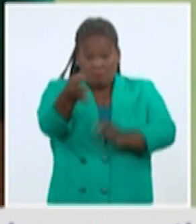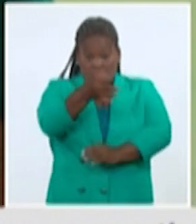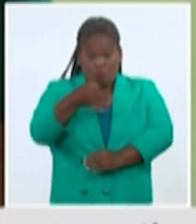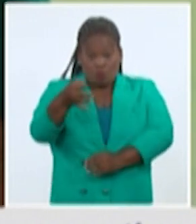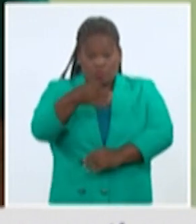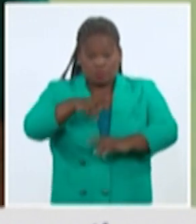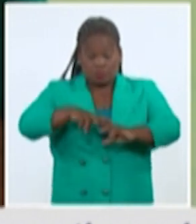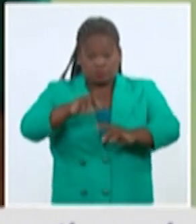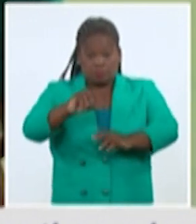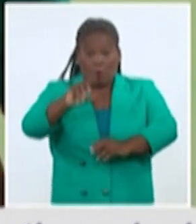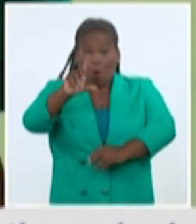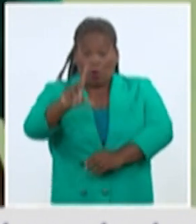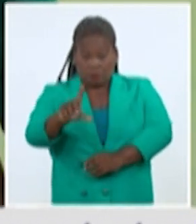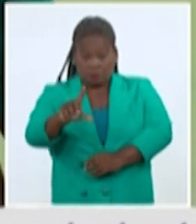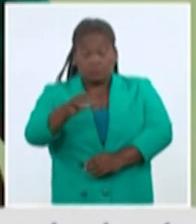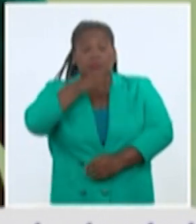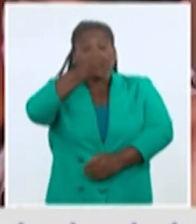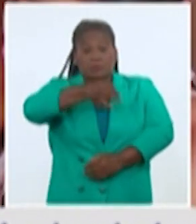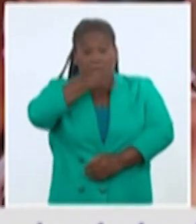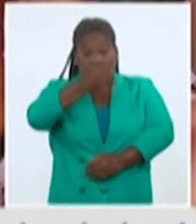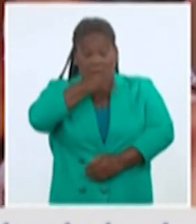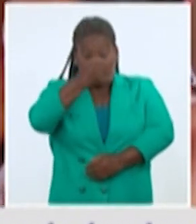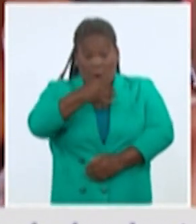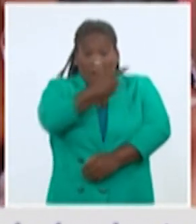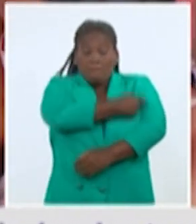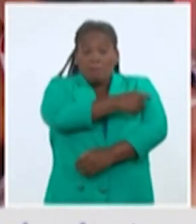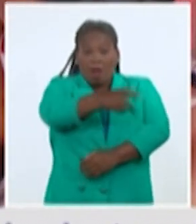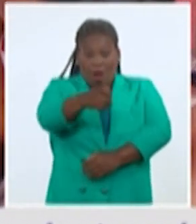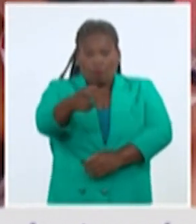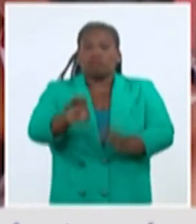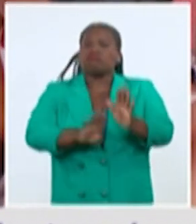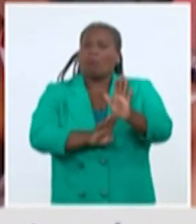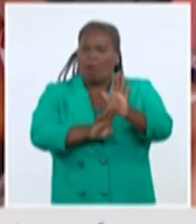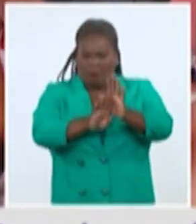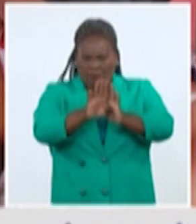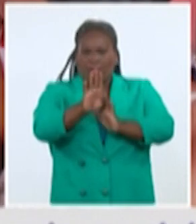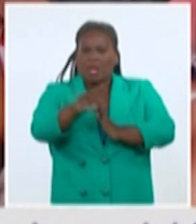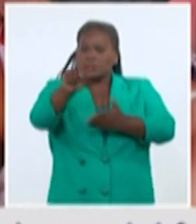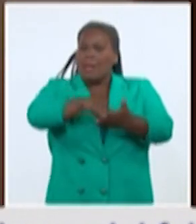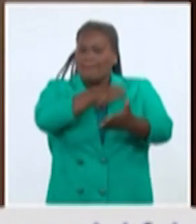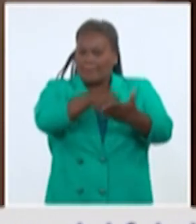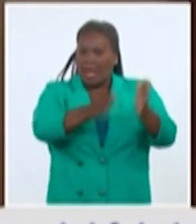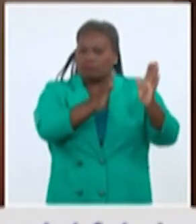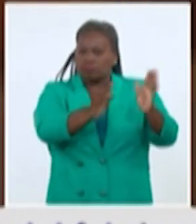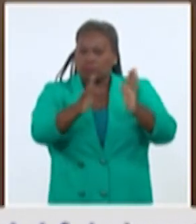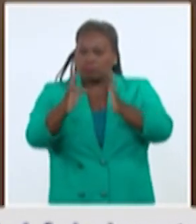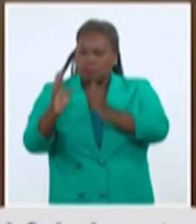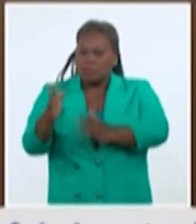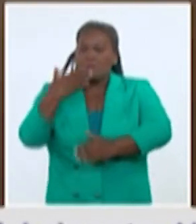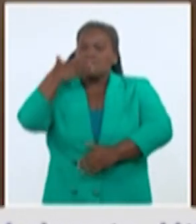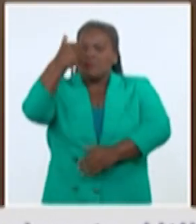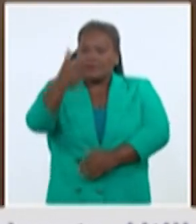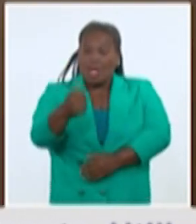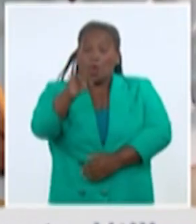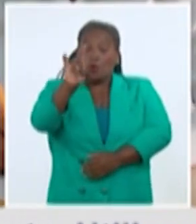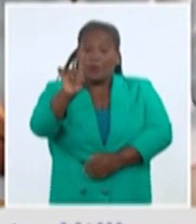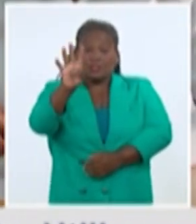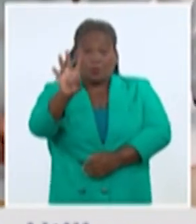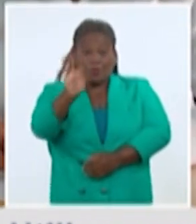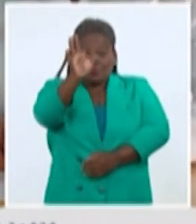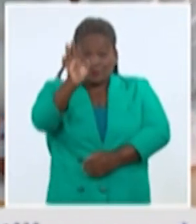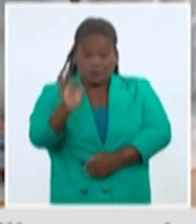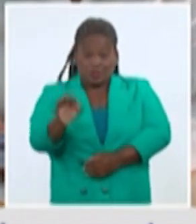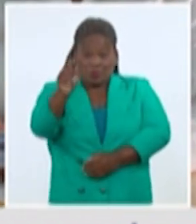Holguín, afirmó que la campaña de vacunación avanza según lo previsto y se ha beneficiado el 94% de los habitantes